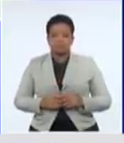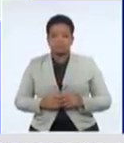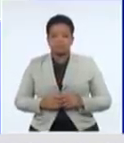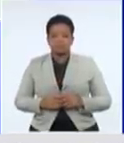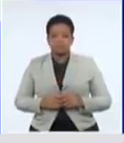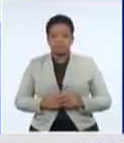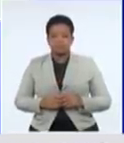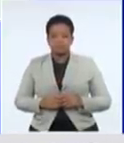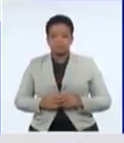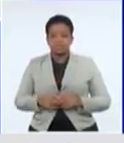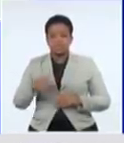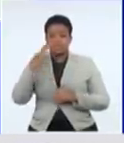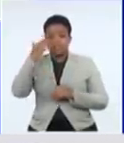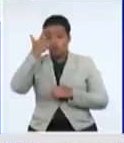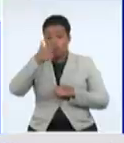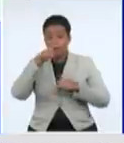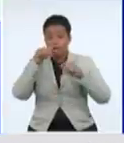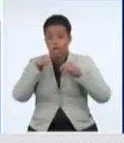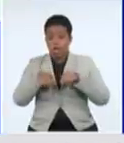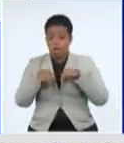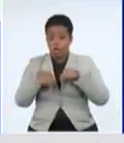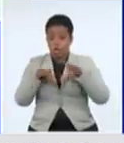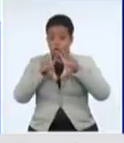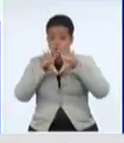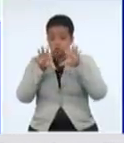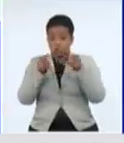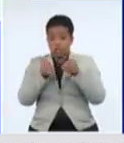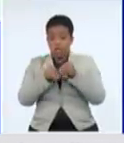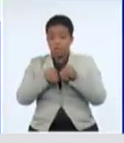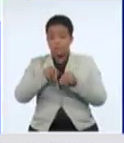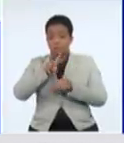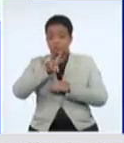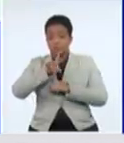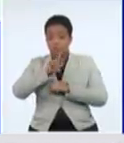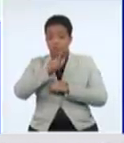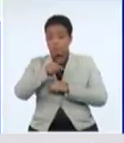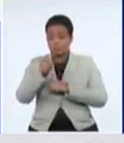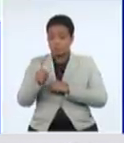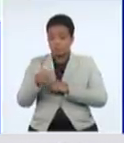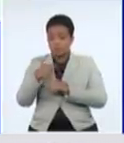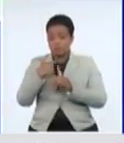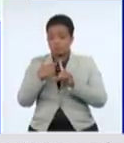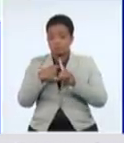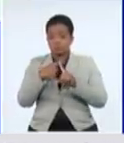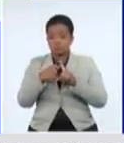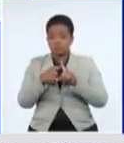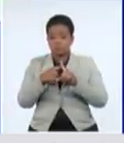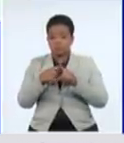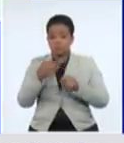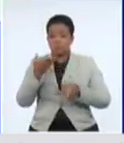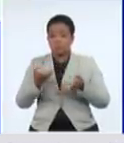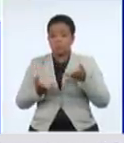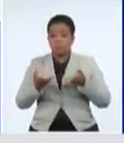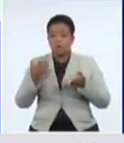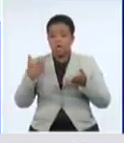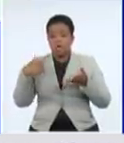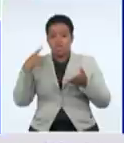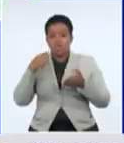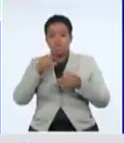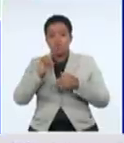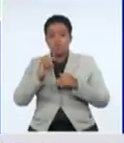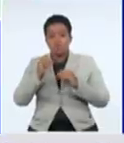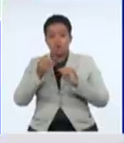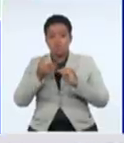Ciego de Ávila hoy con un acumulado total de 29 casos autóctonos, 9 casos más en relación con el día